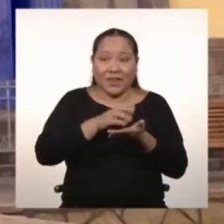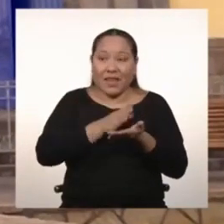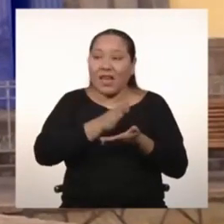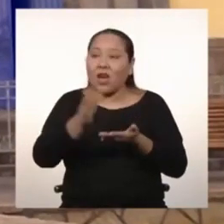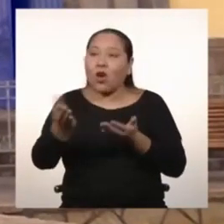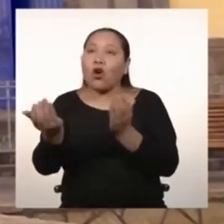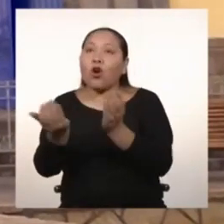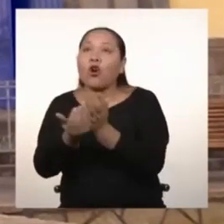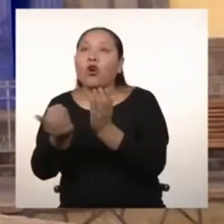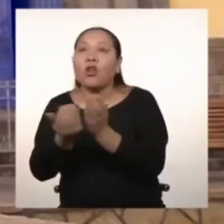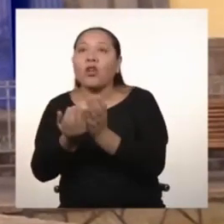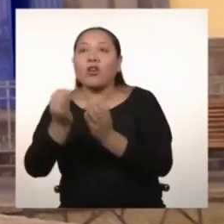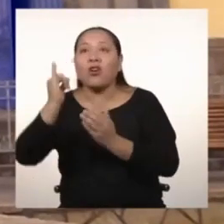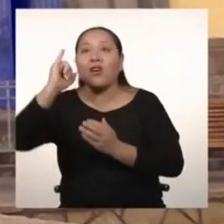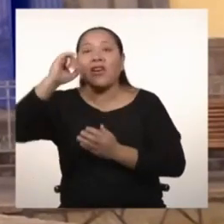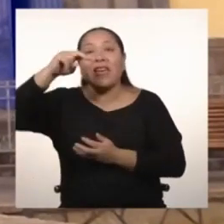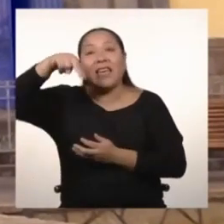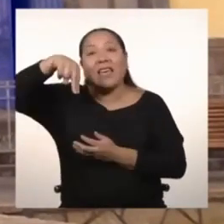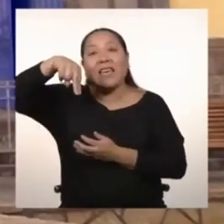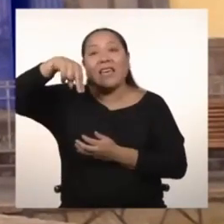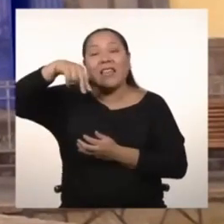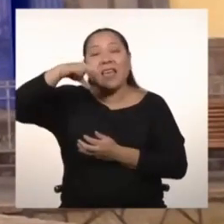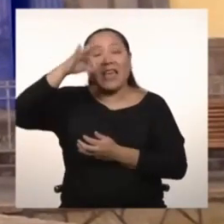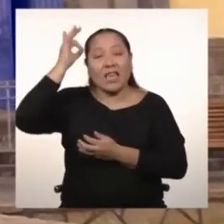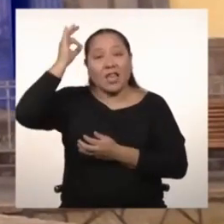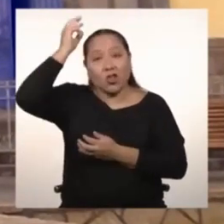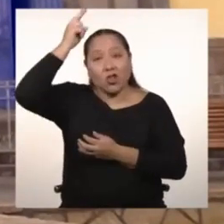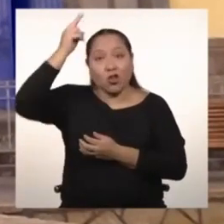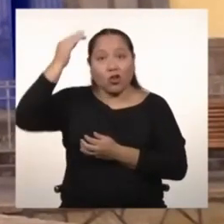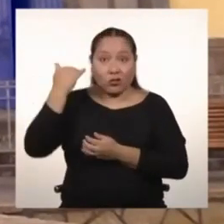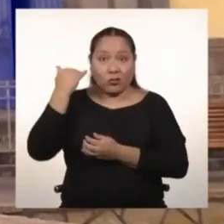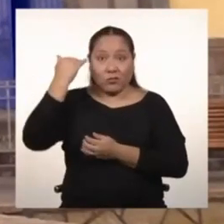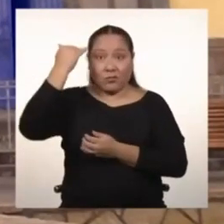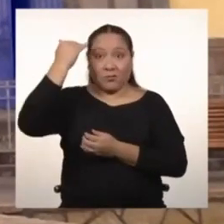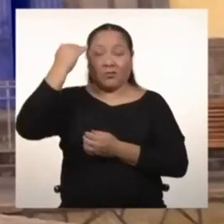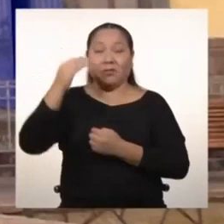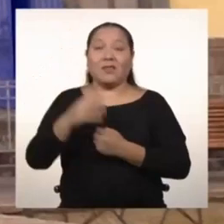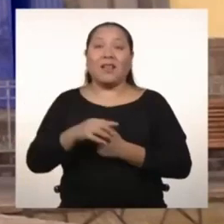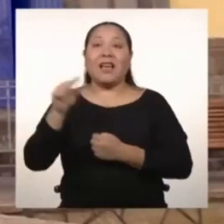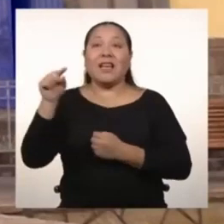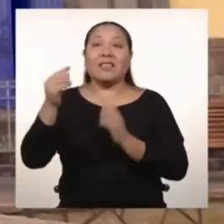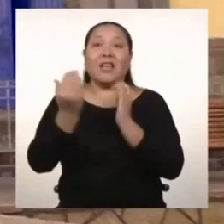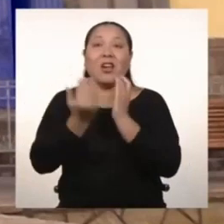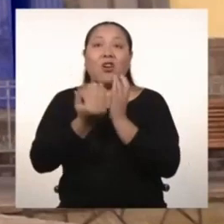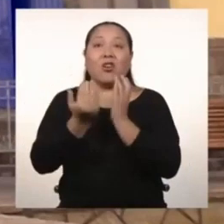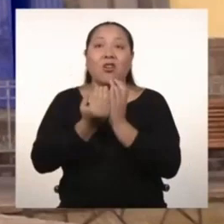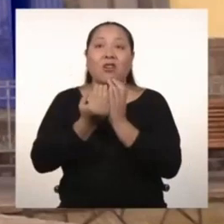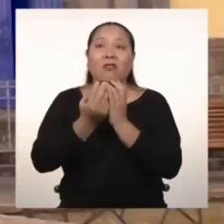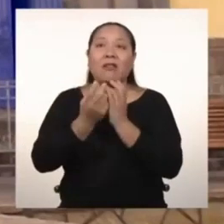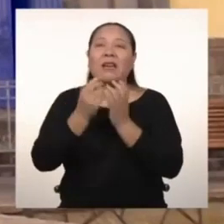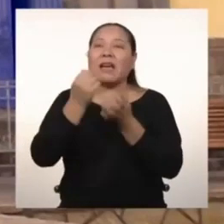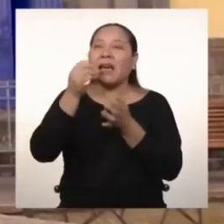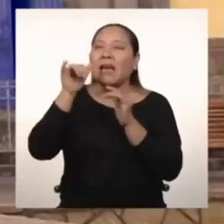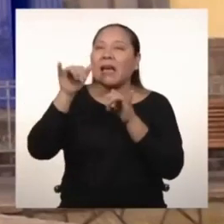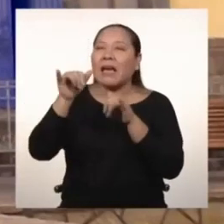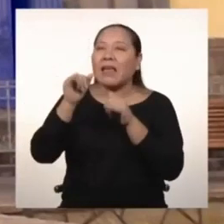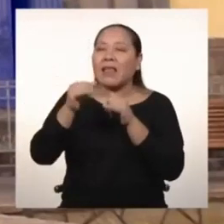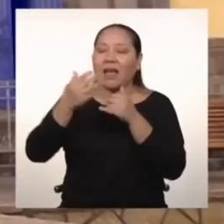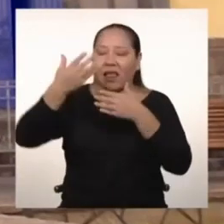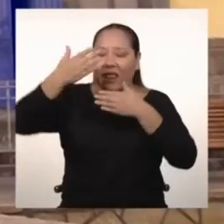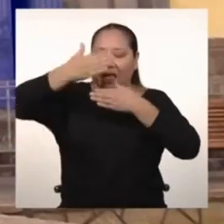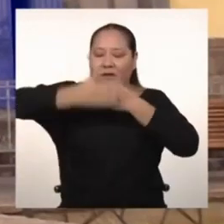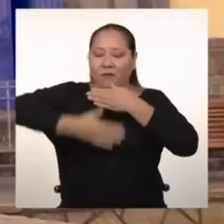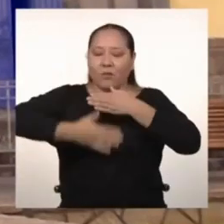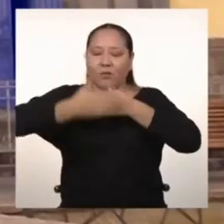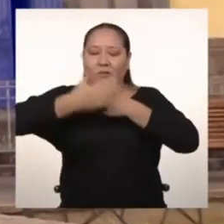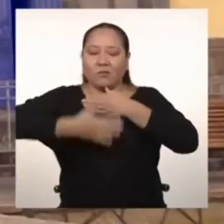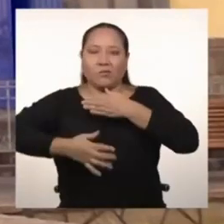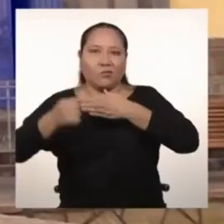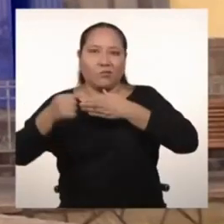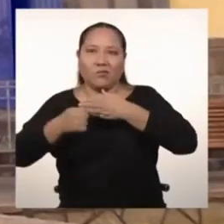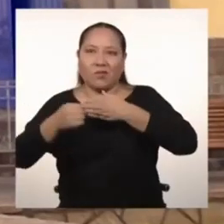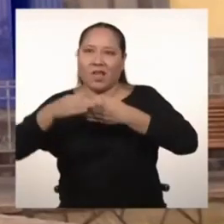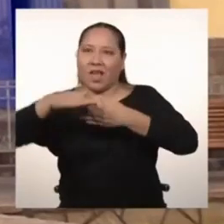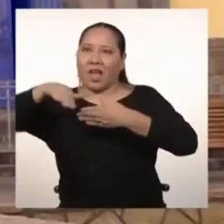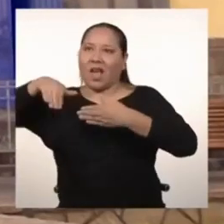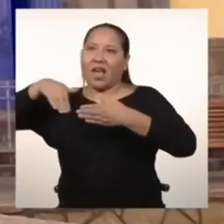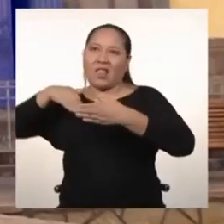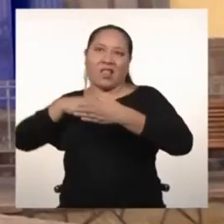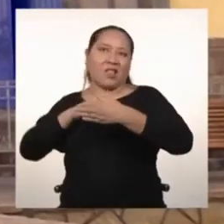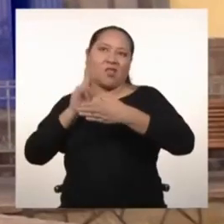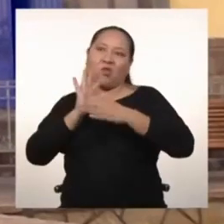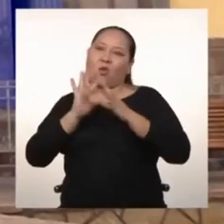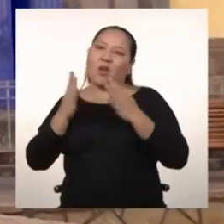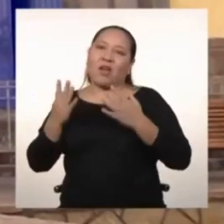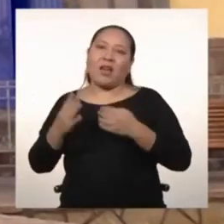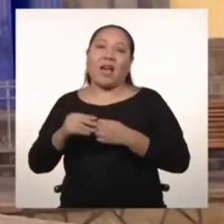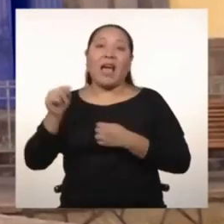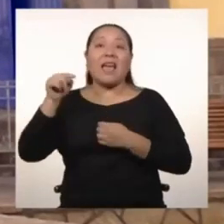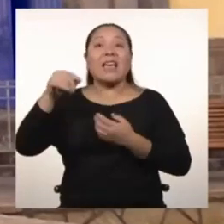Nobles, regentado por los jesuitas. Hoy de ese colegio solamente queda la fachada. Aquí estudió Túpac